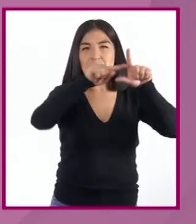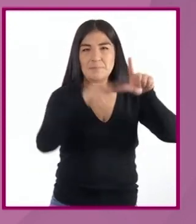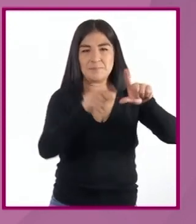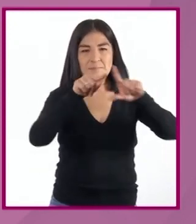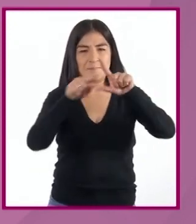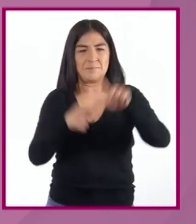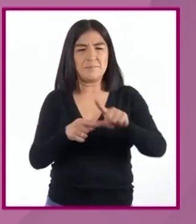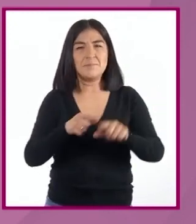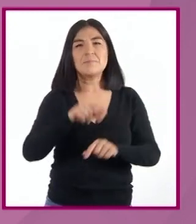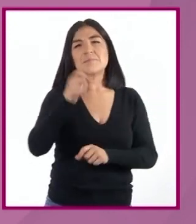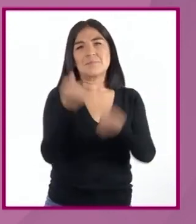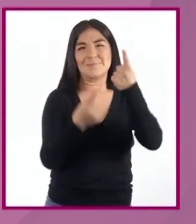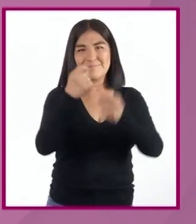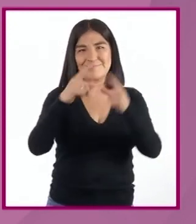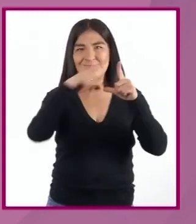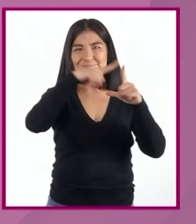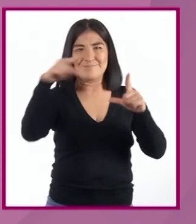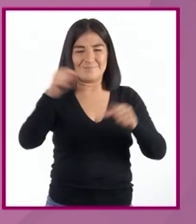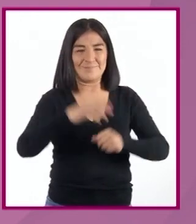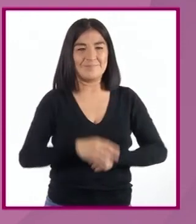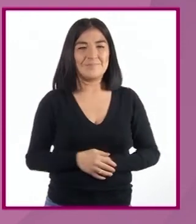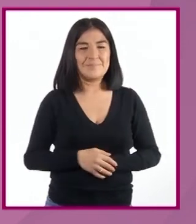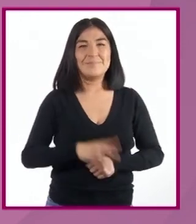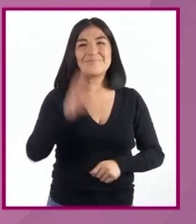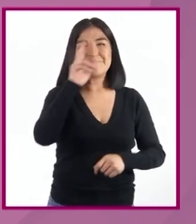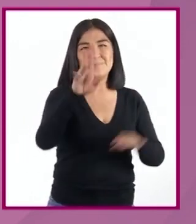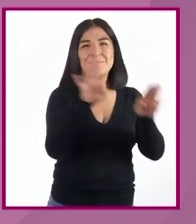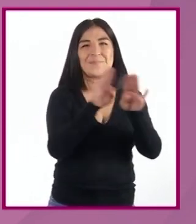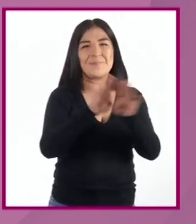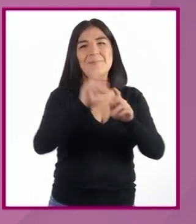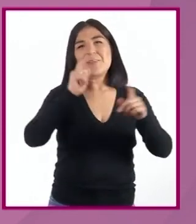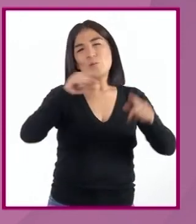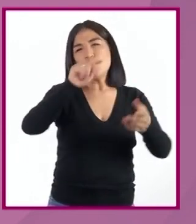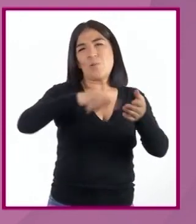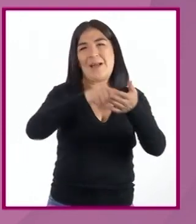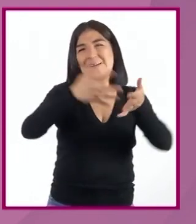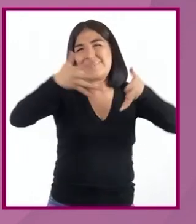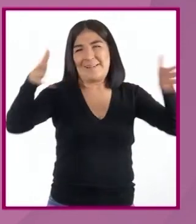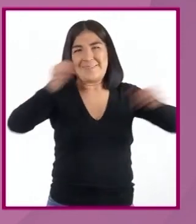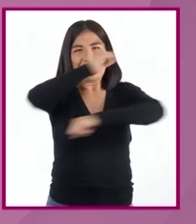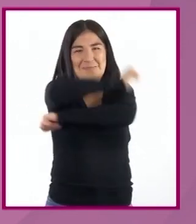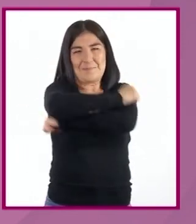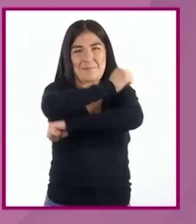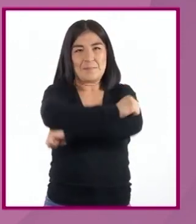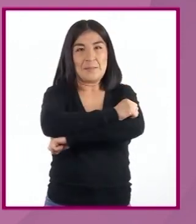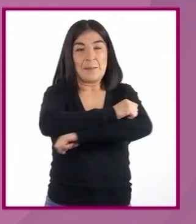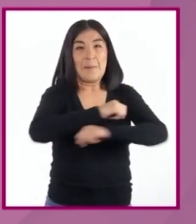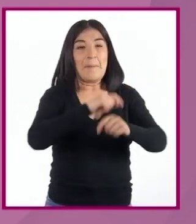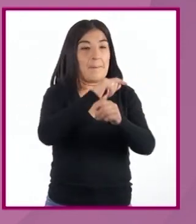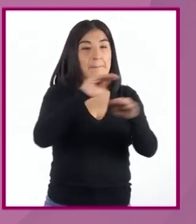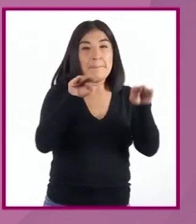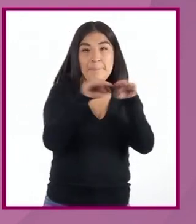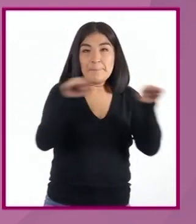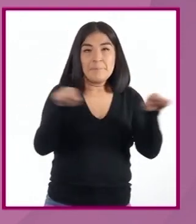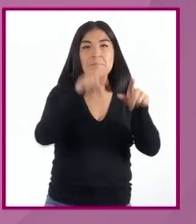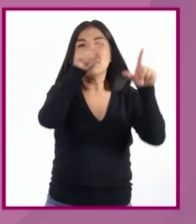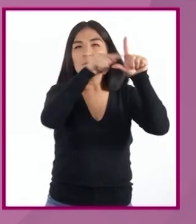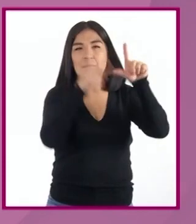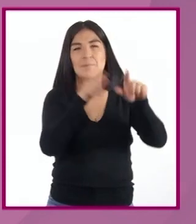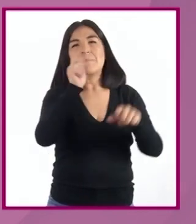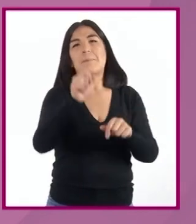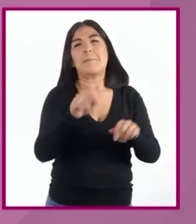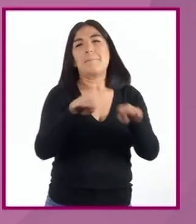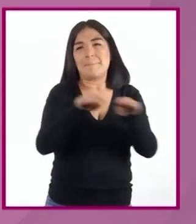algunos triángulos. Como es un vitral para un lugar amplio, las medidas de los lados están dadas en